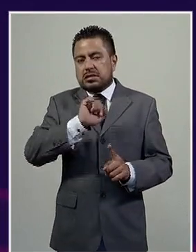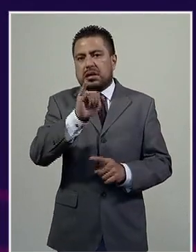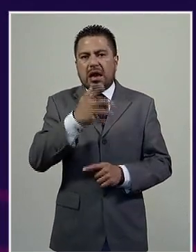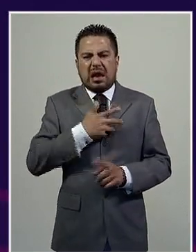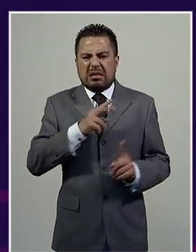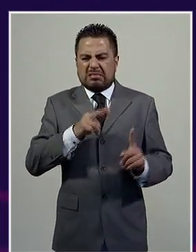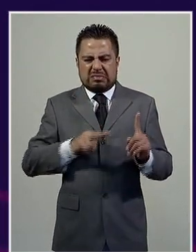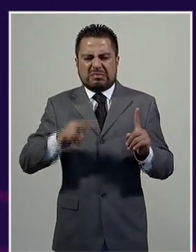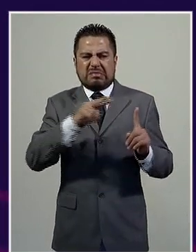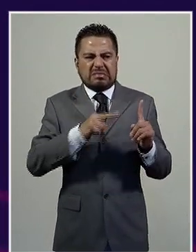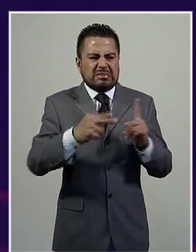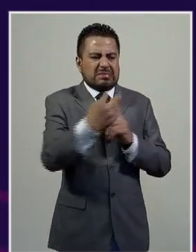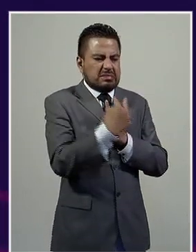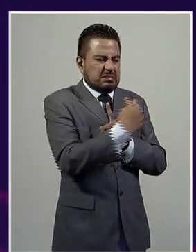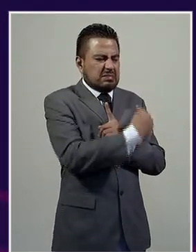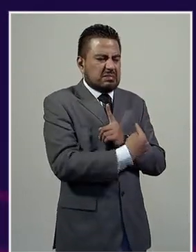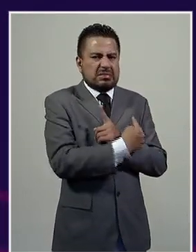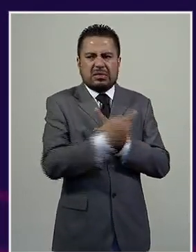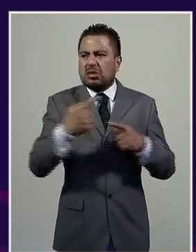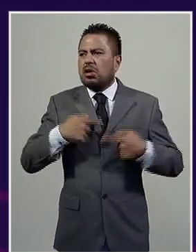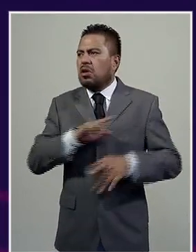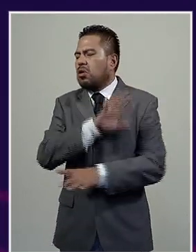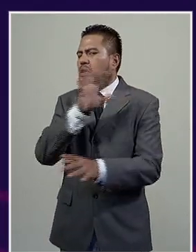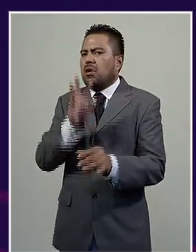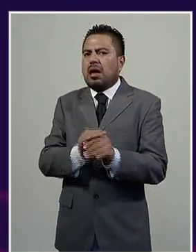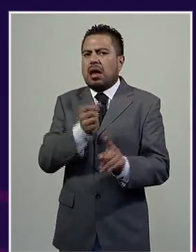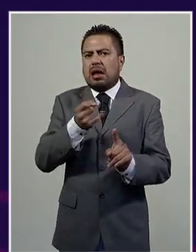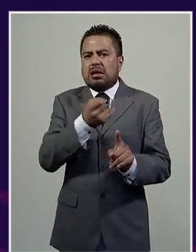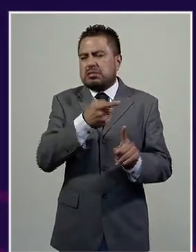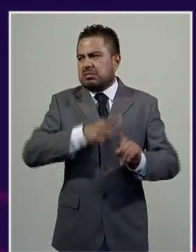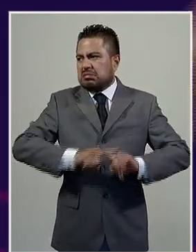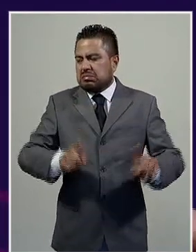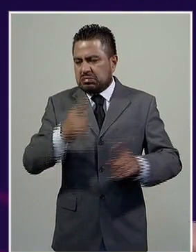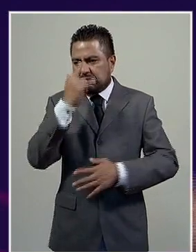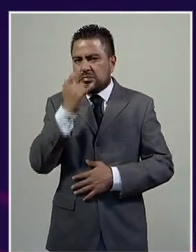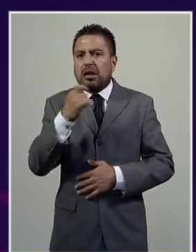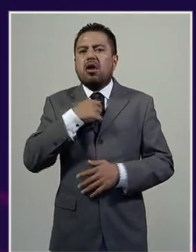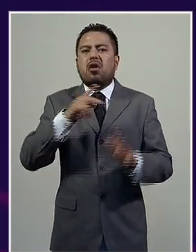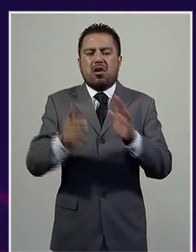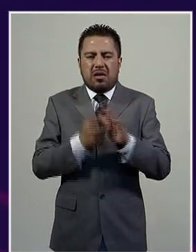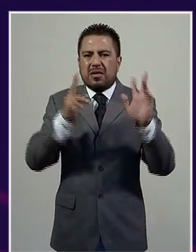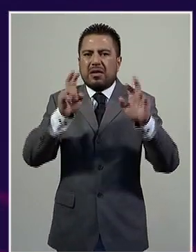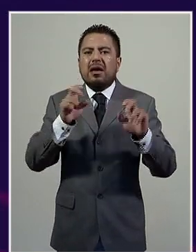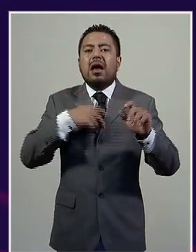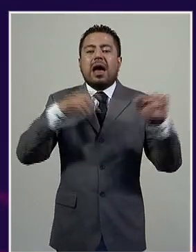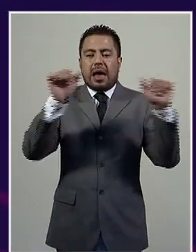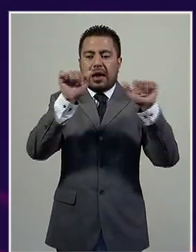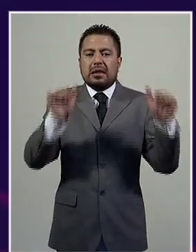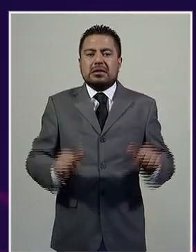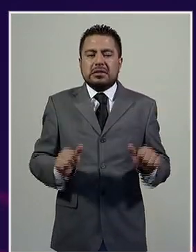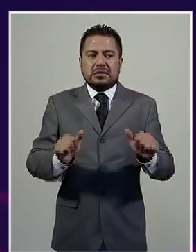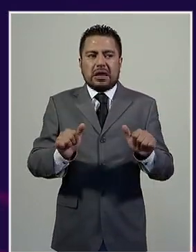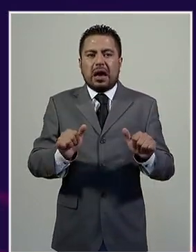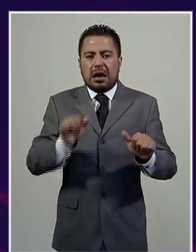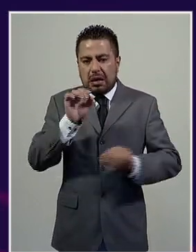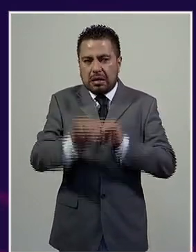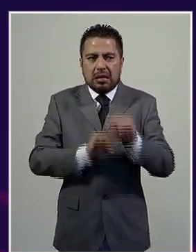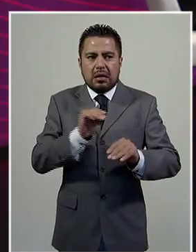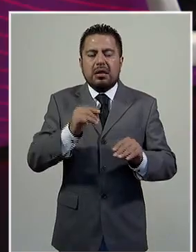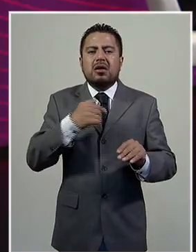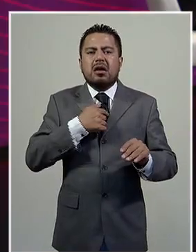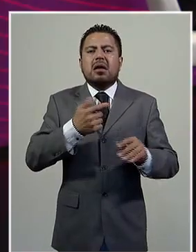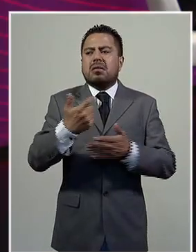una mirada que no todas las personas soportan, ¿no? O sea, yo vuelvo al tema, yo soy artista escénico, me dedico